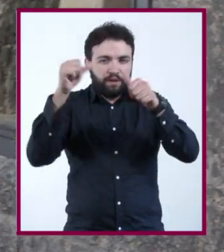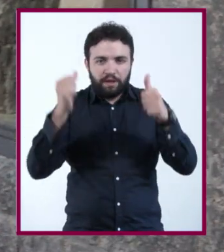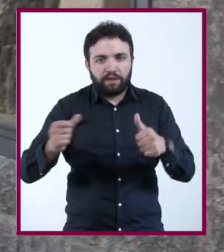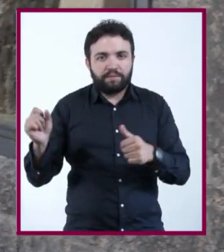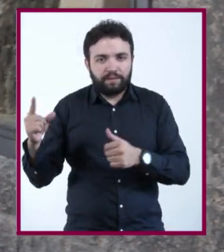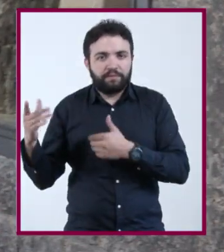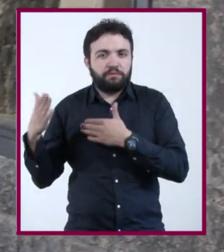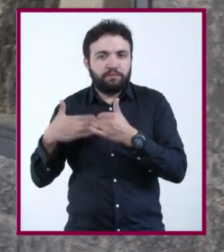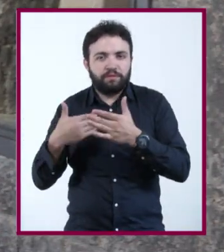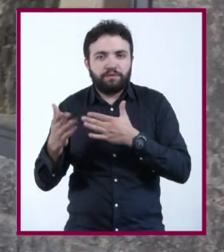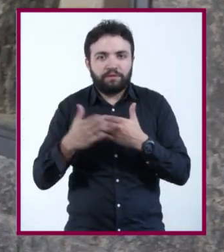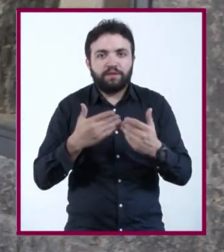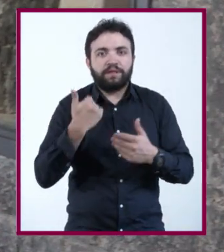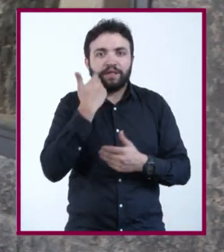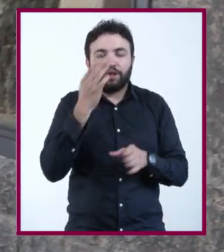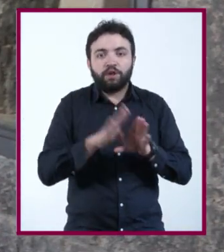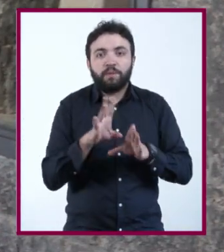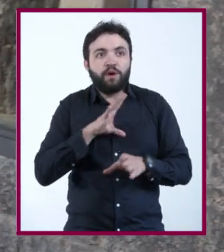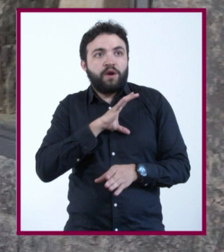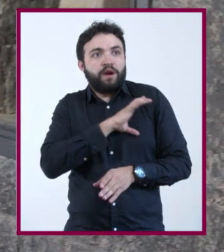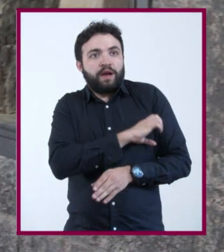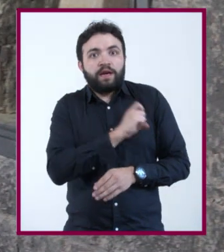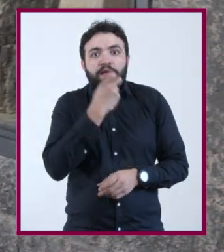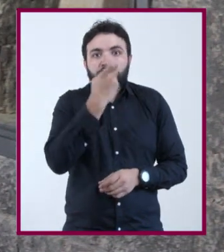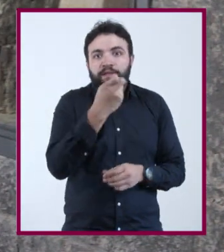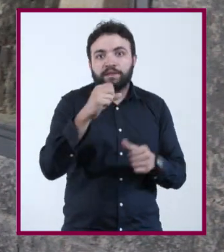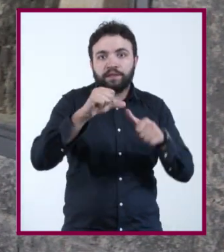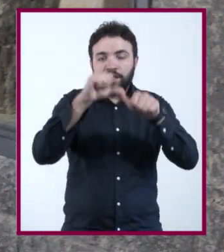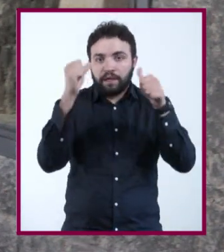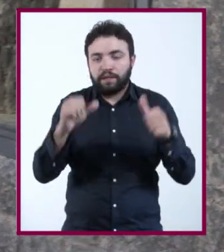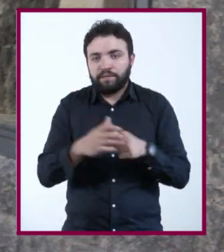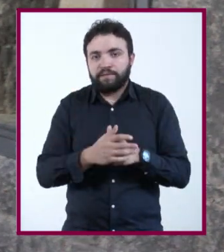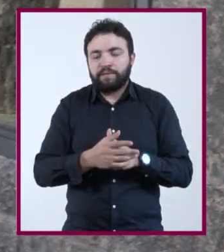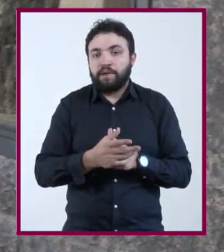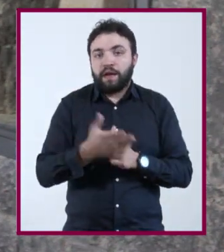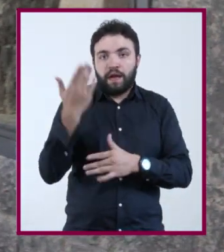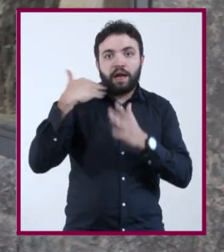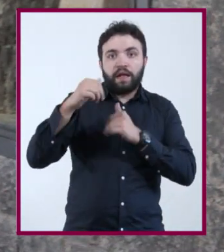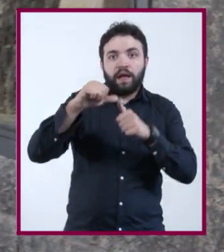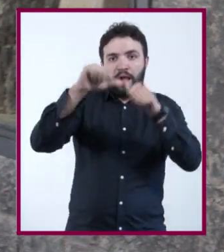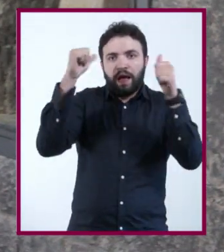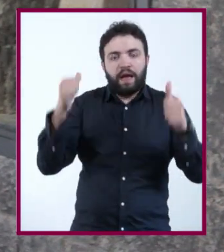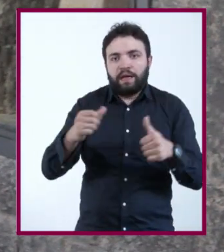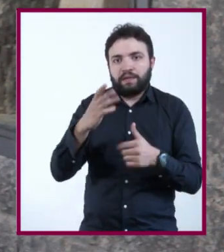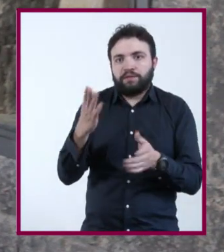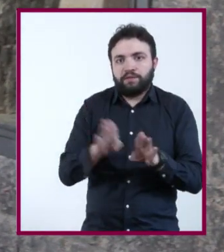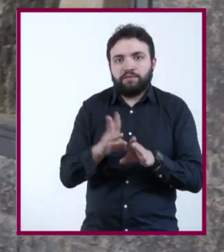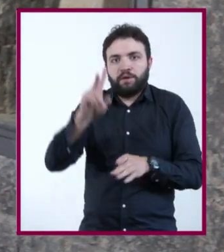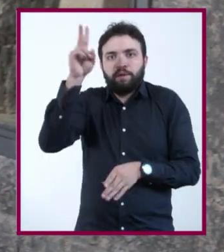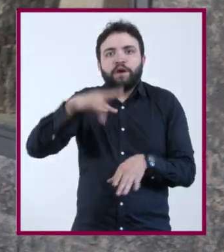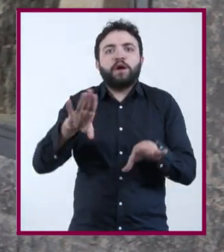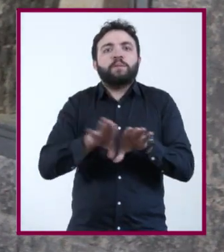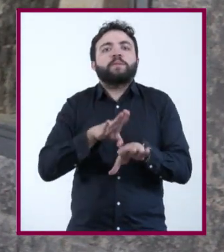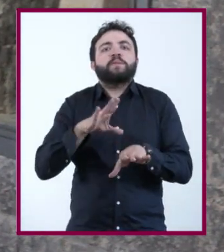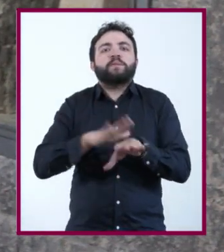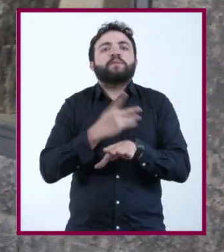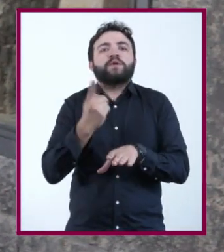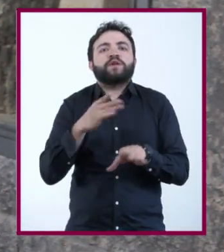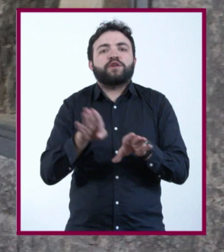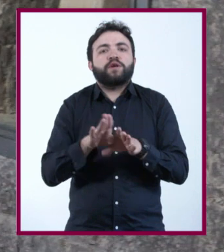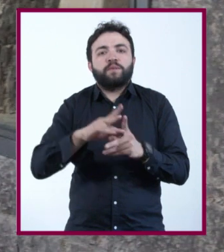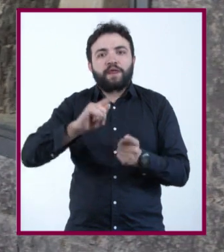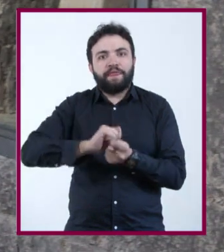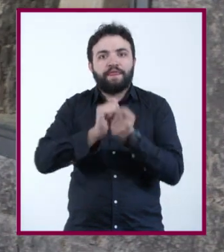muchos artistas en la modernidad tenían estas ganas de que el arte era arte verdadero cuando era una herramienta de